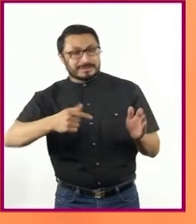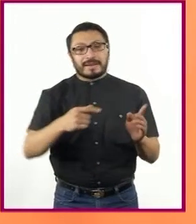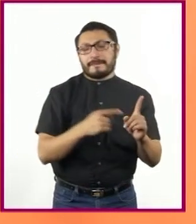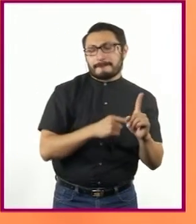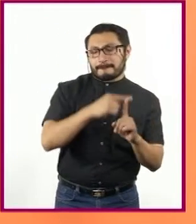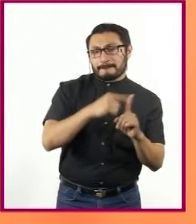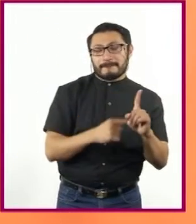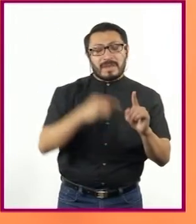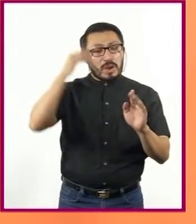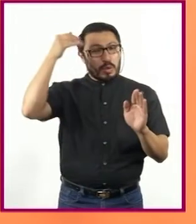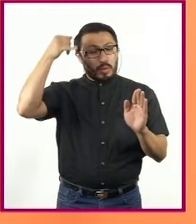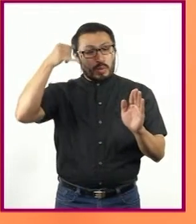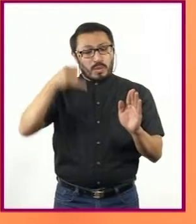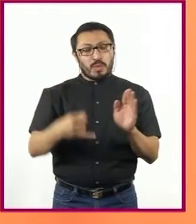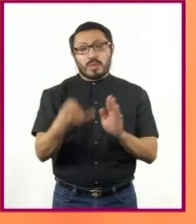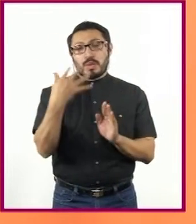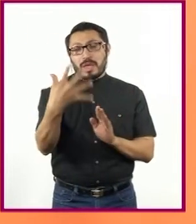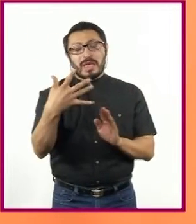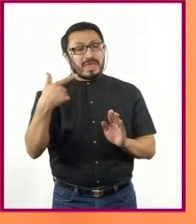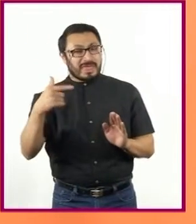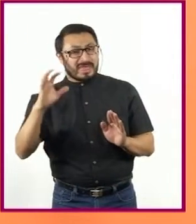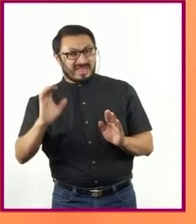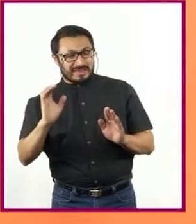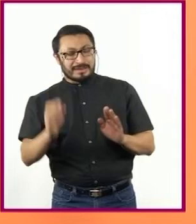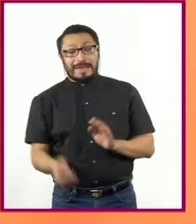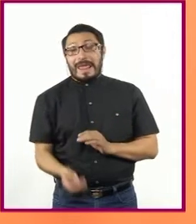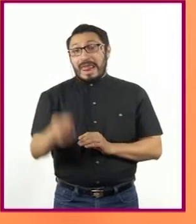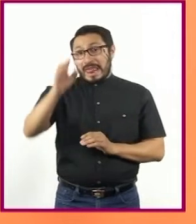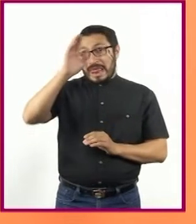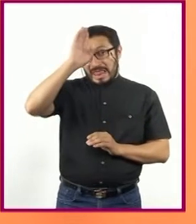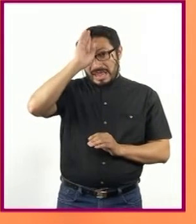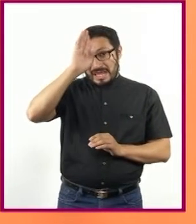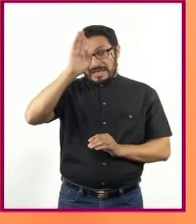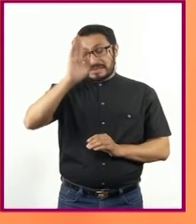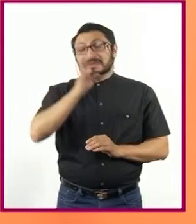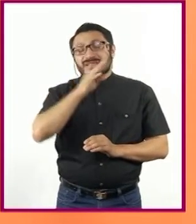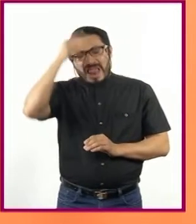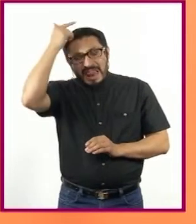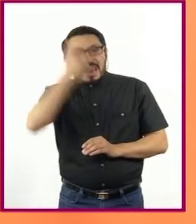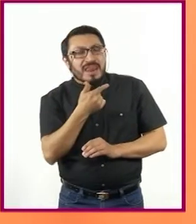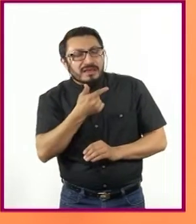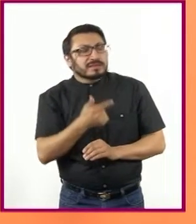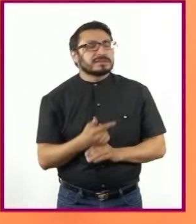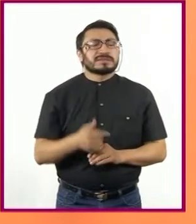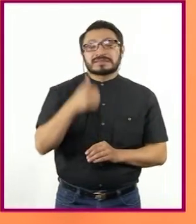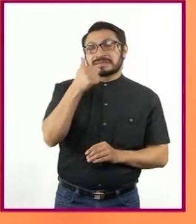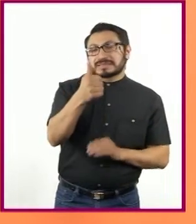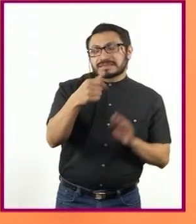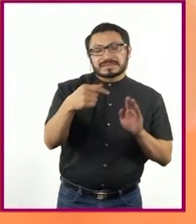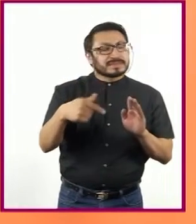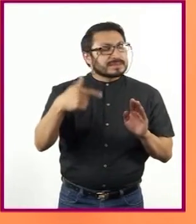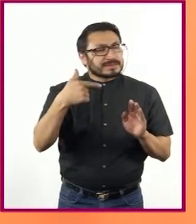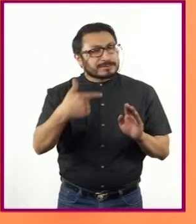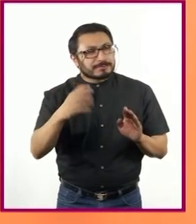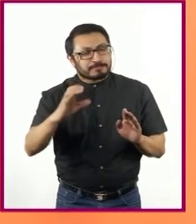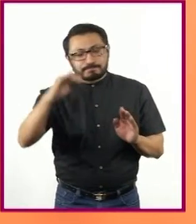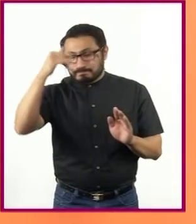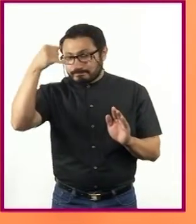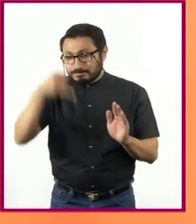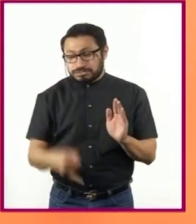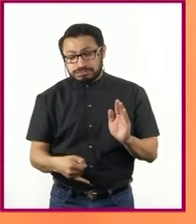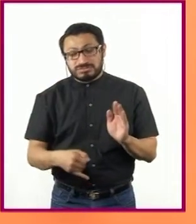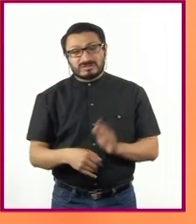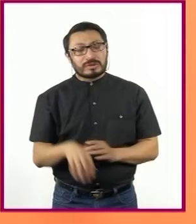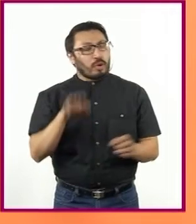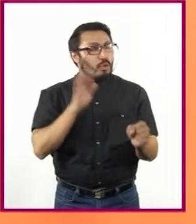temperatura descendió 5 grados. Y para la medianoche, bajó 6 grados más. ¿Cuál era